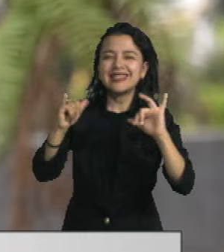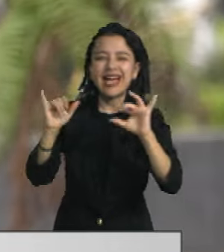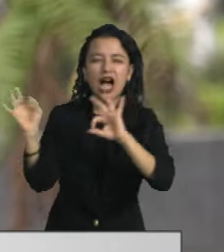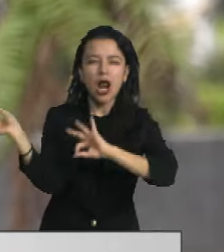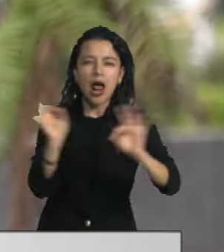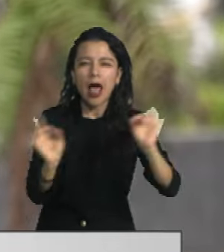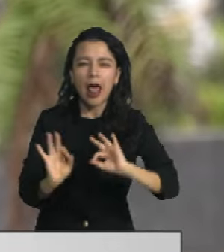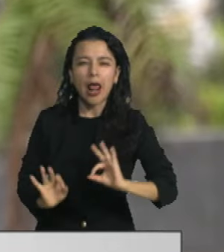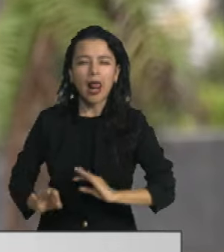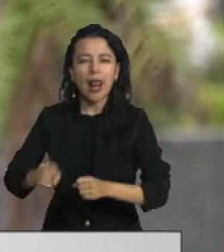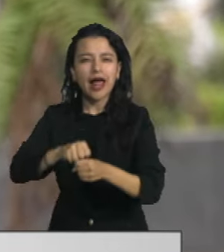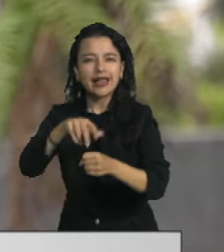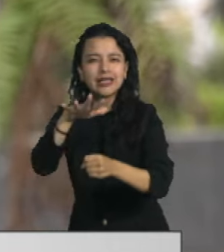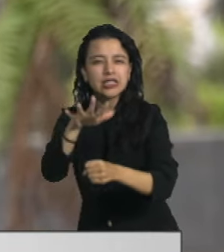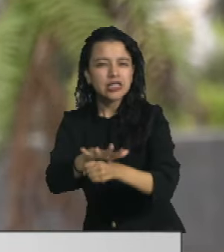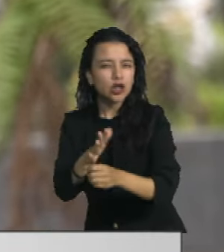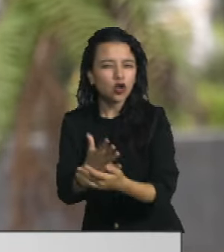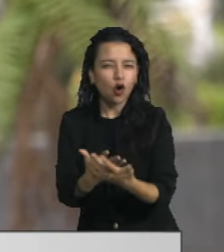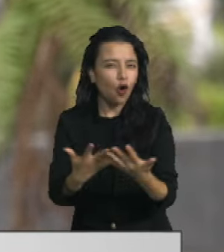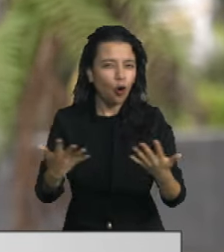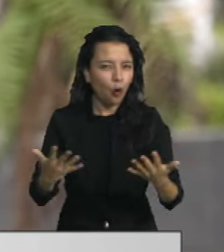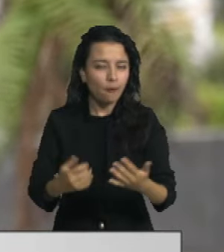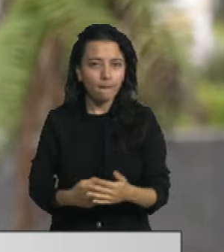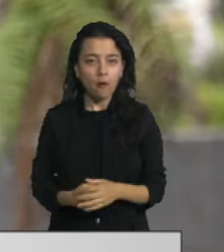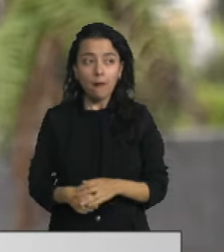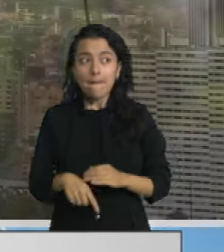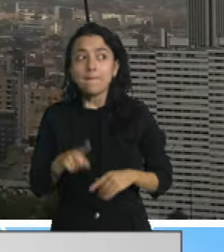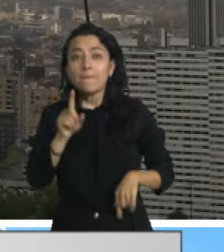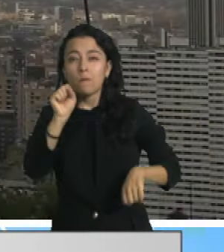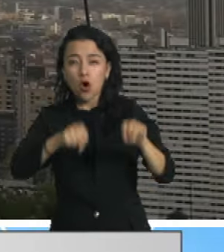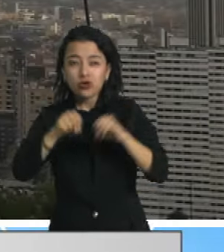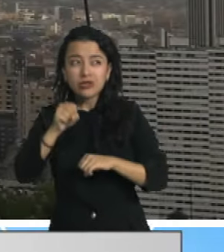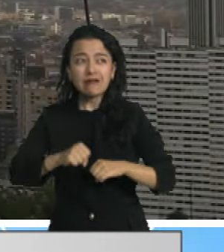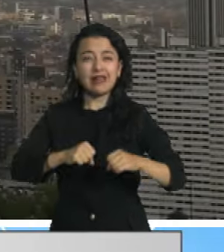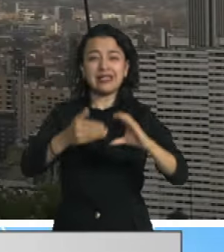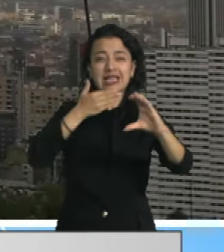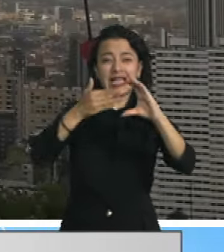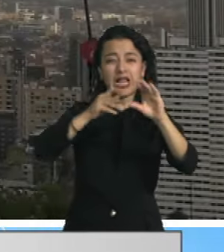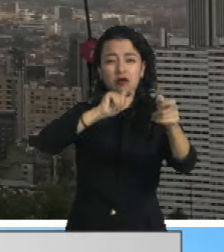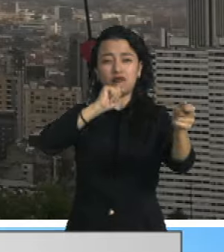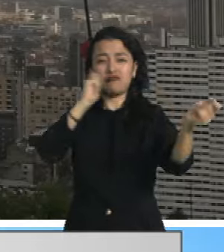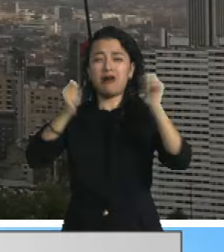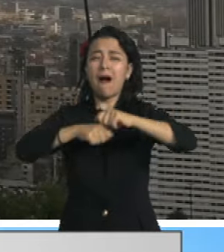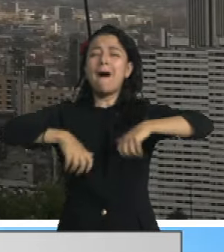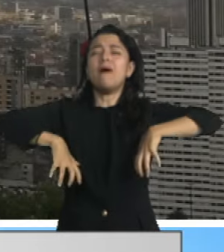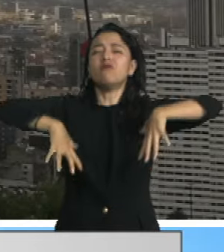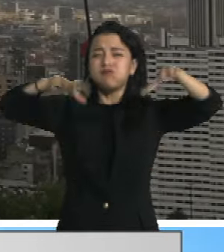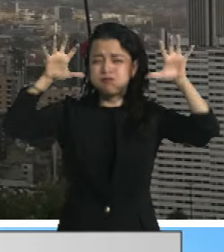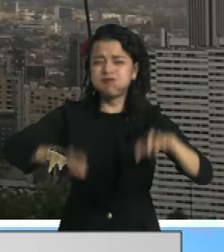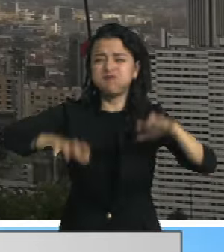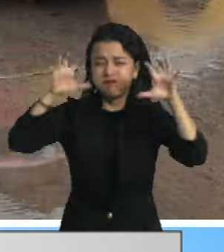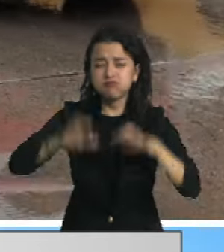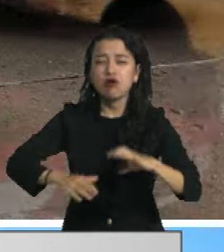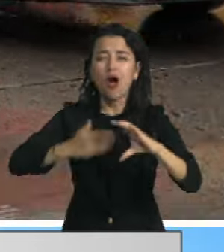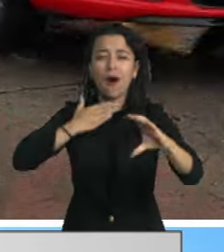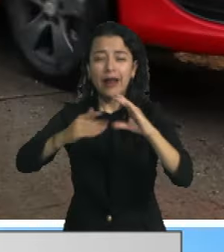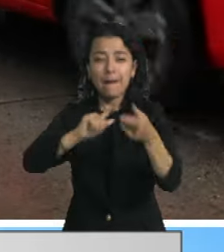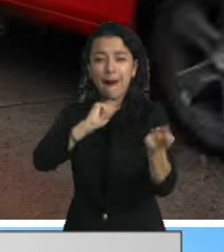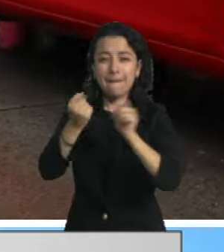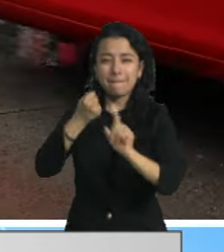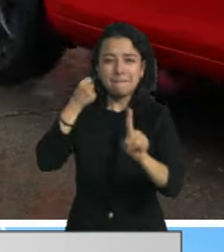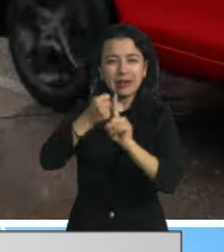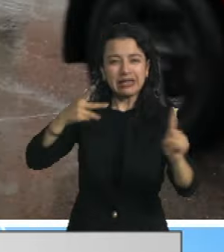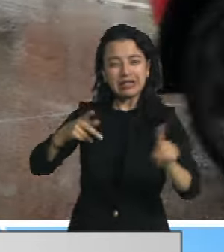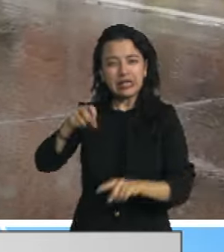el operativo y la manera en la que va a atender las posibles emergencias que se presenten en la capital del país debido a la temporada de lluvias que